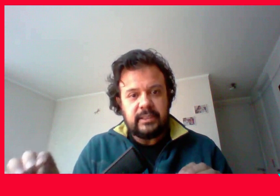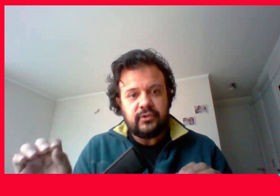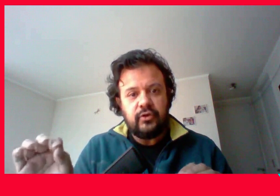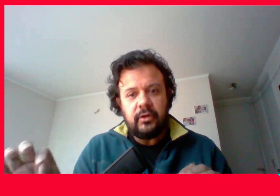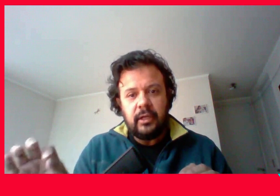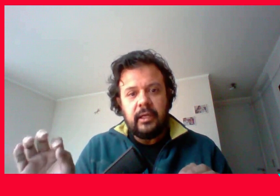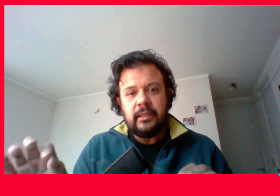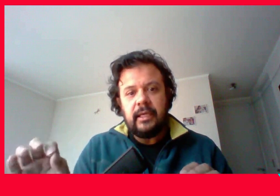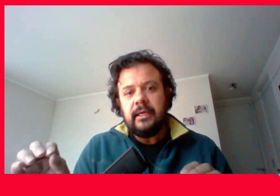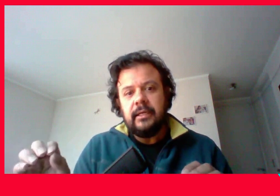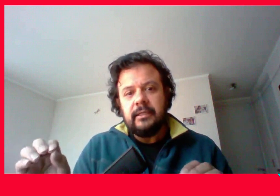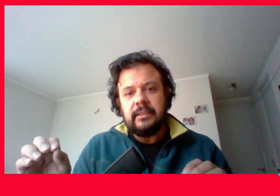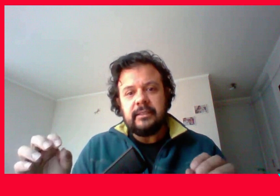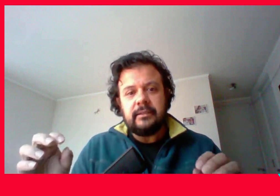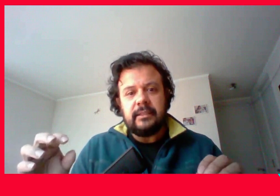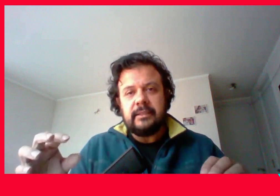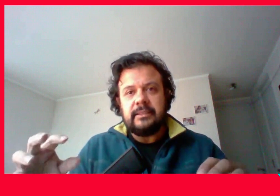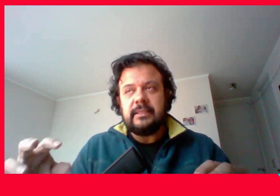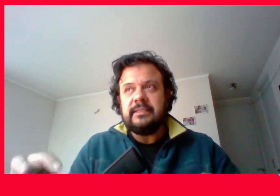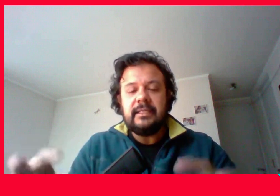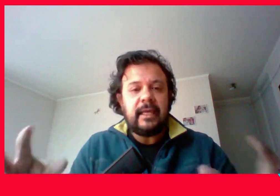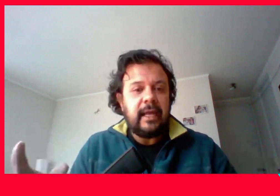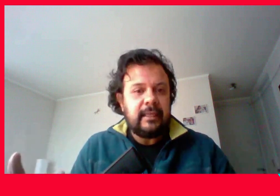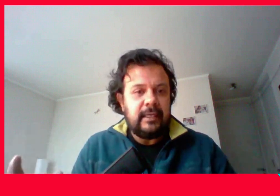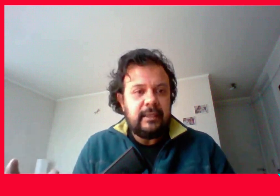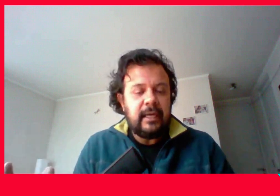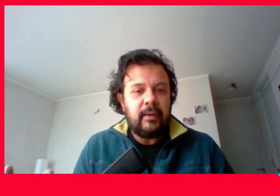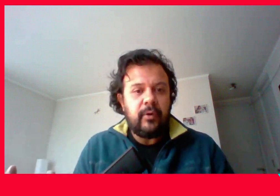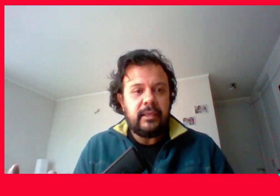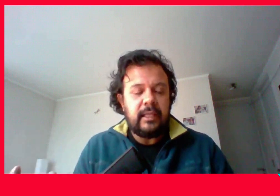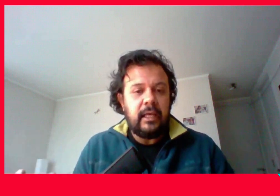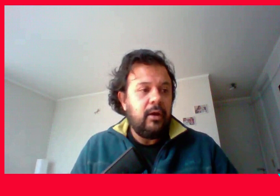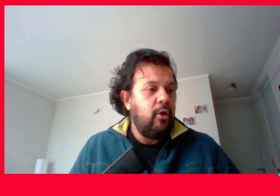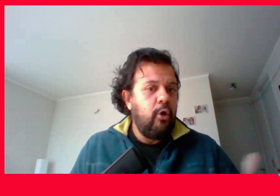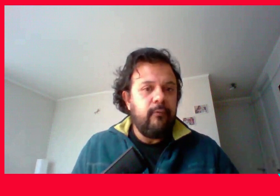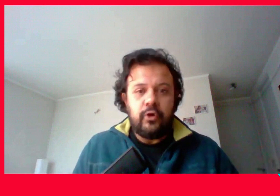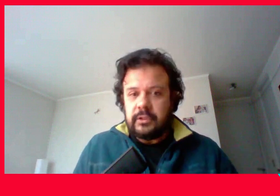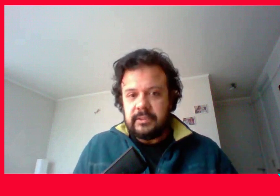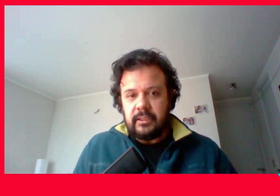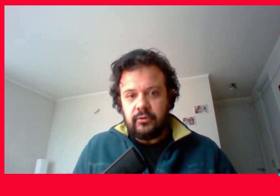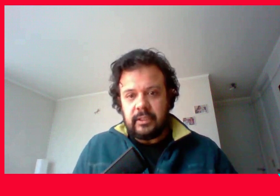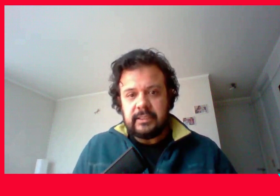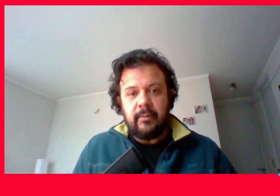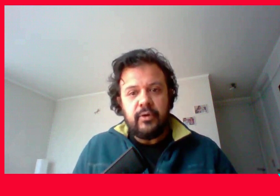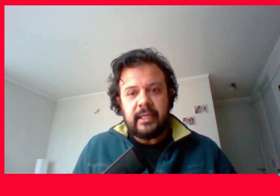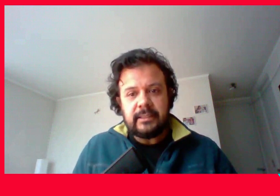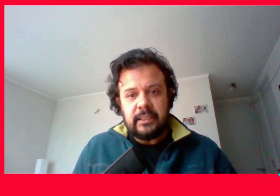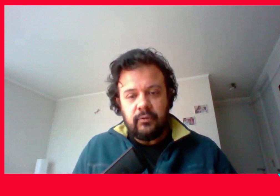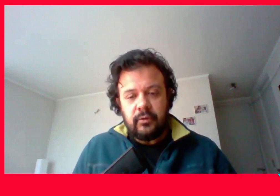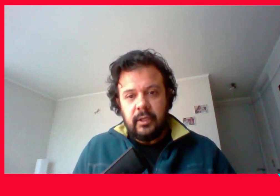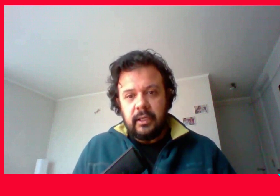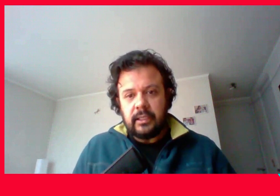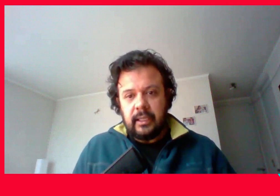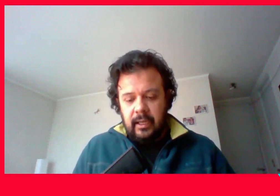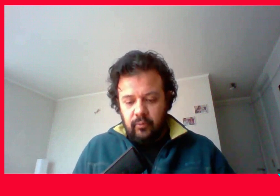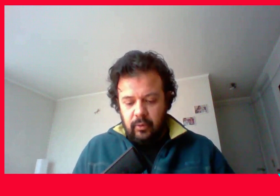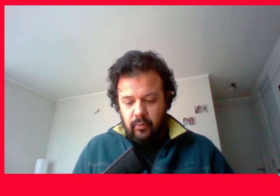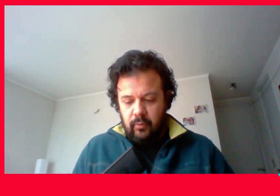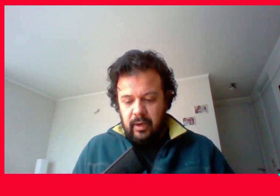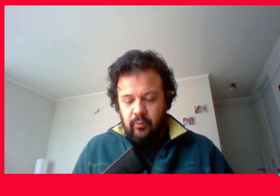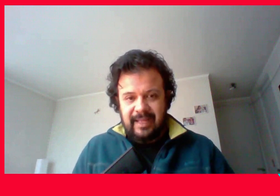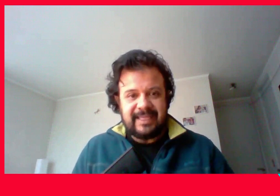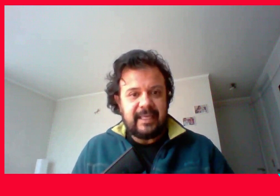la secuenciación de ciertas características que puedan tener, o brotes, ¿cierto?, que sean muy agresivos, que